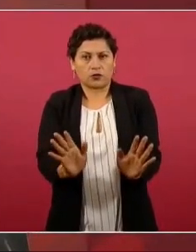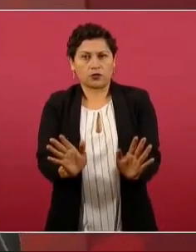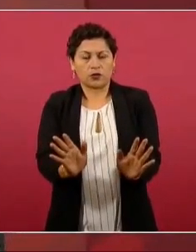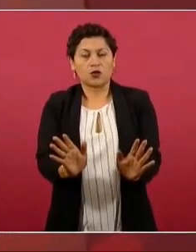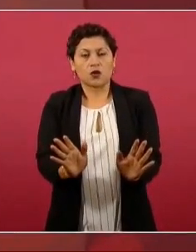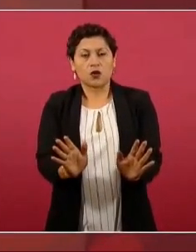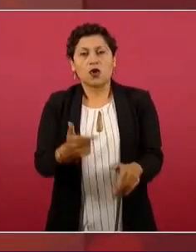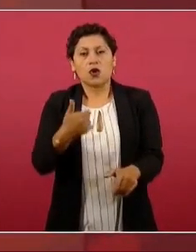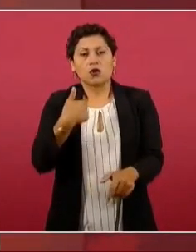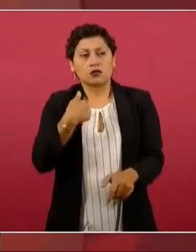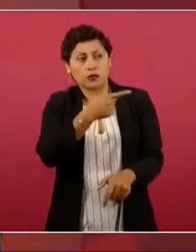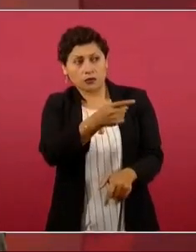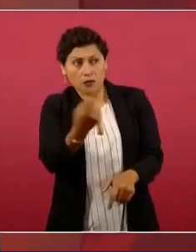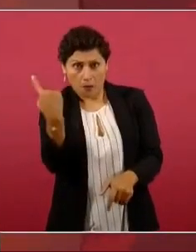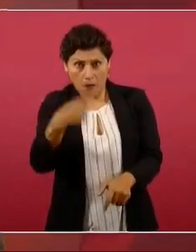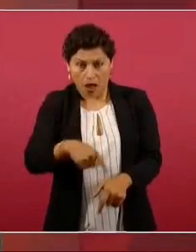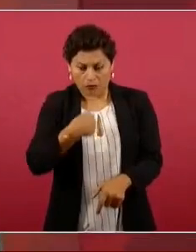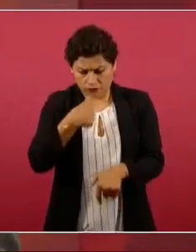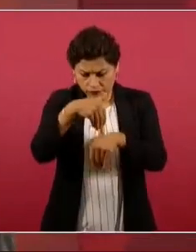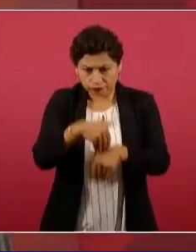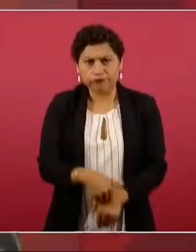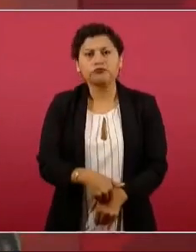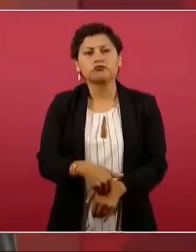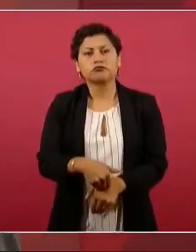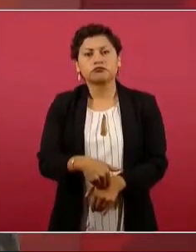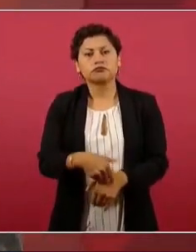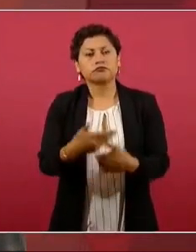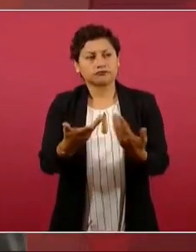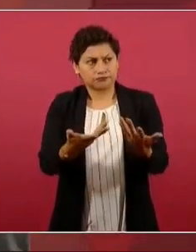y lo de Ayotzinapa y de lo del señor Murillo Karam,